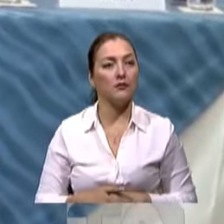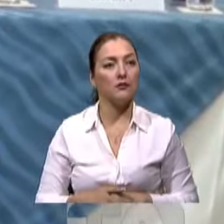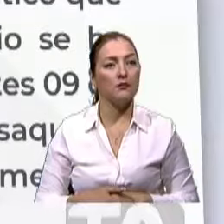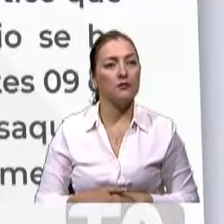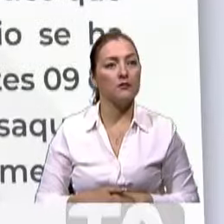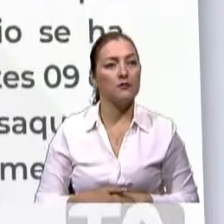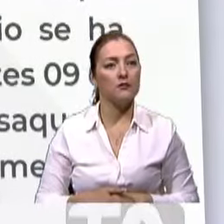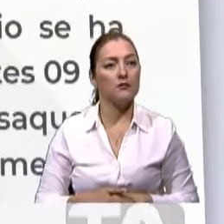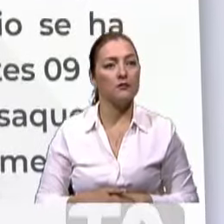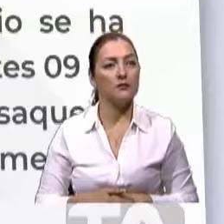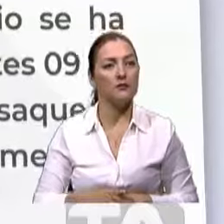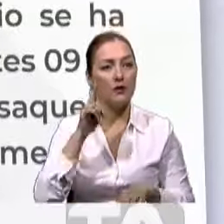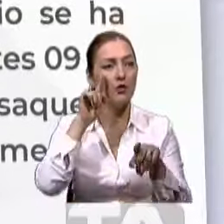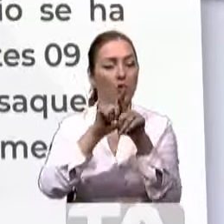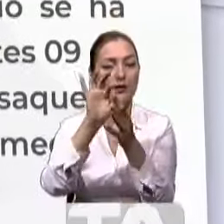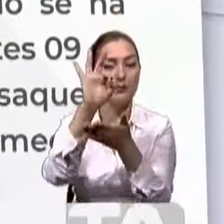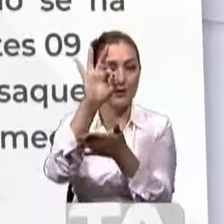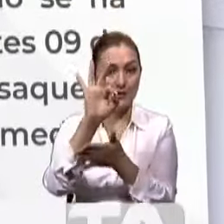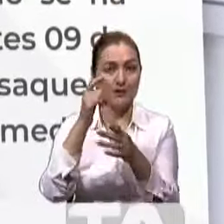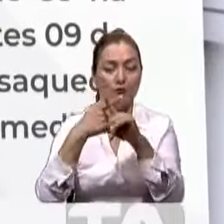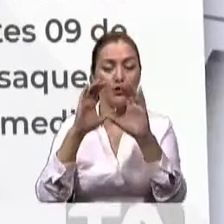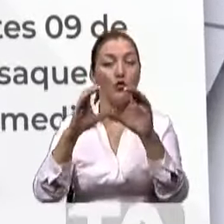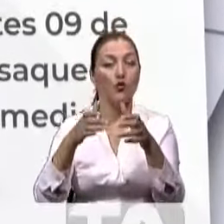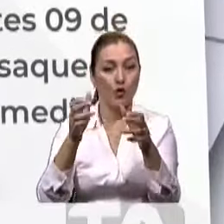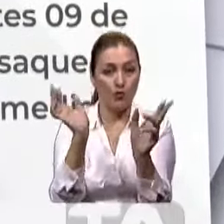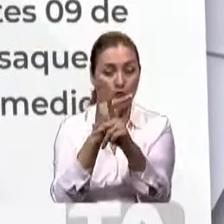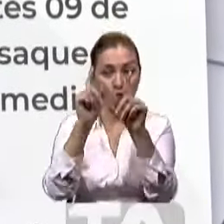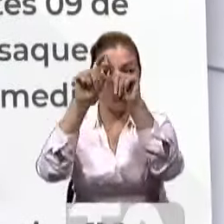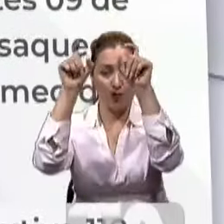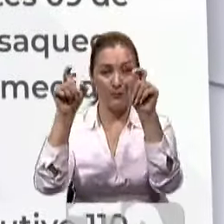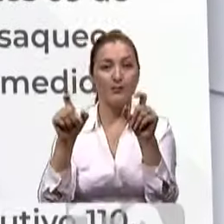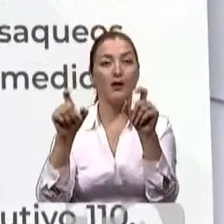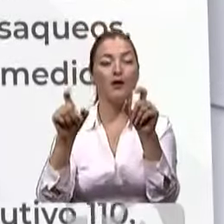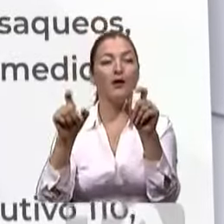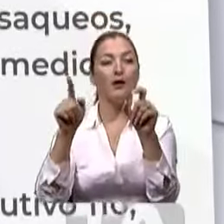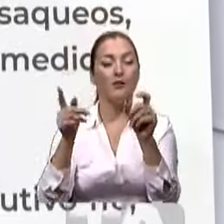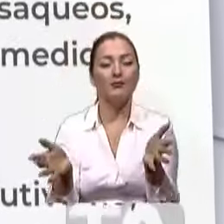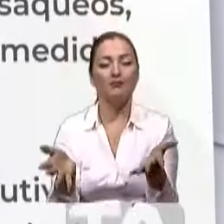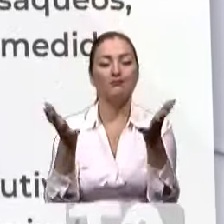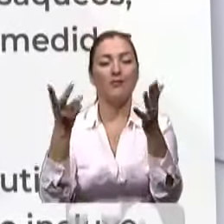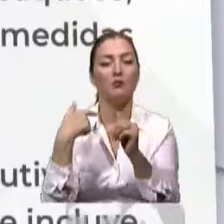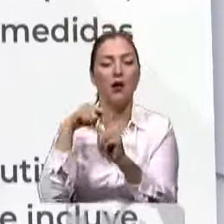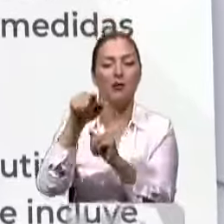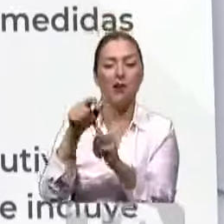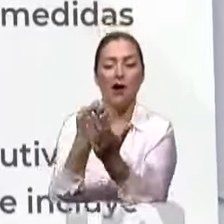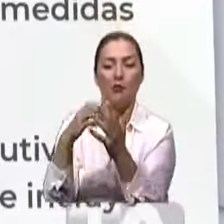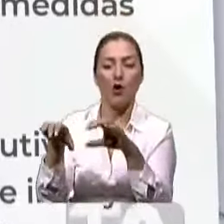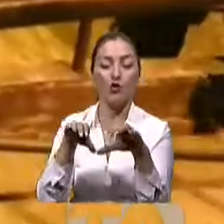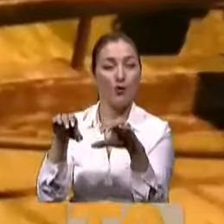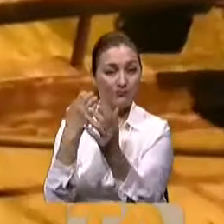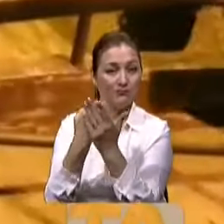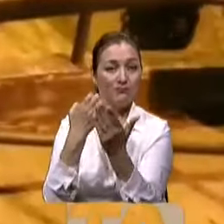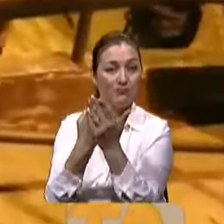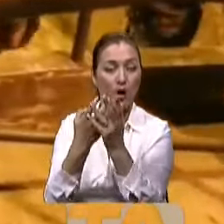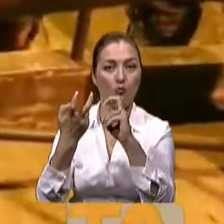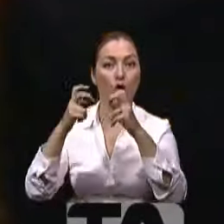Este es el manifiesto acordado por representantes de sectores productivos y empresariales de Quito para promover la reactivación económica de la capital